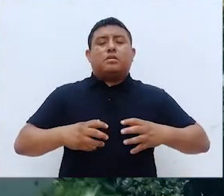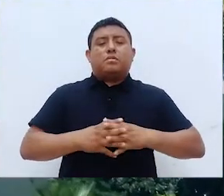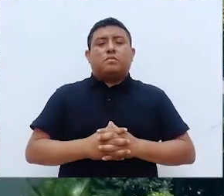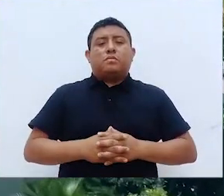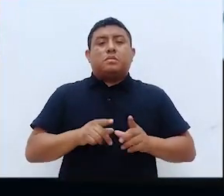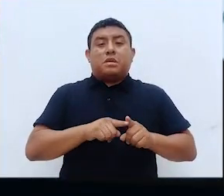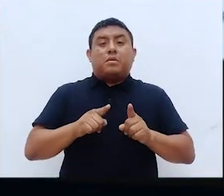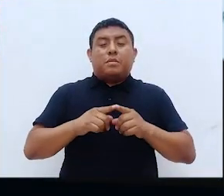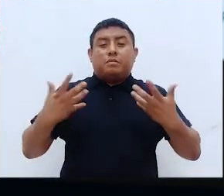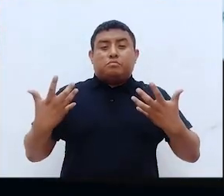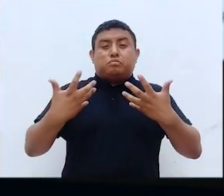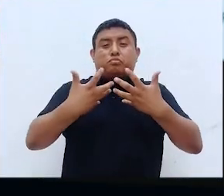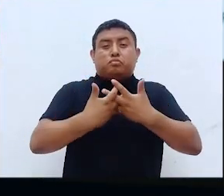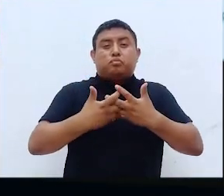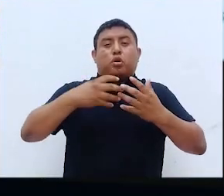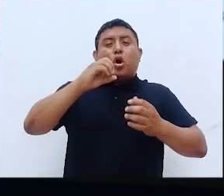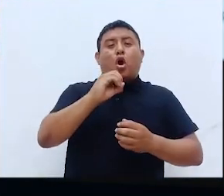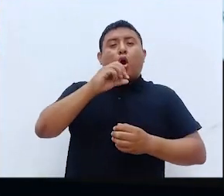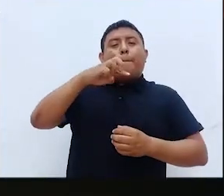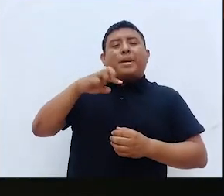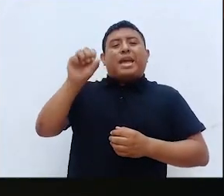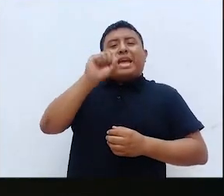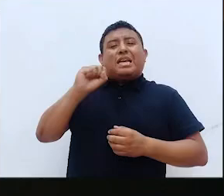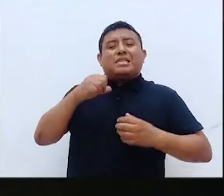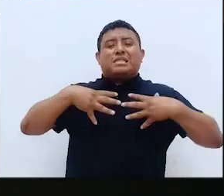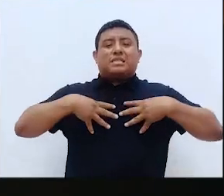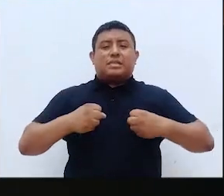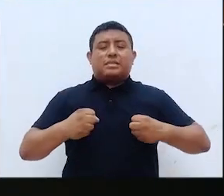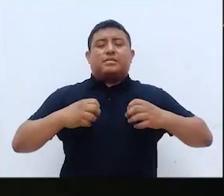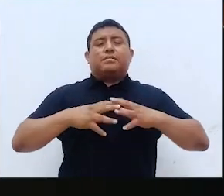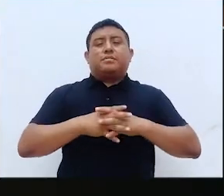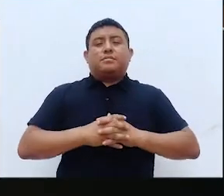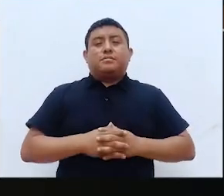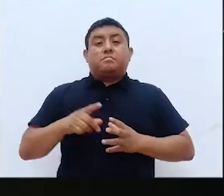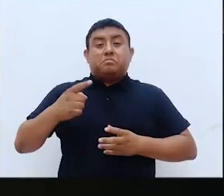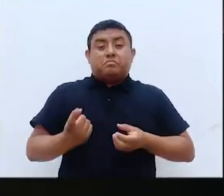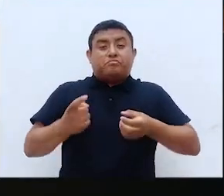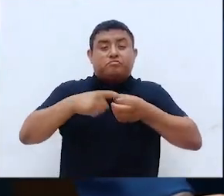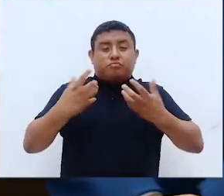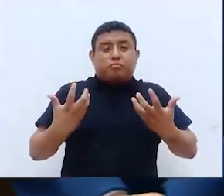de Salud, en alianza con la Organización Panamericana de la Salud,